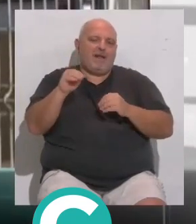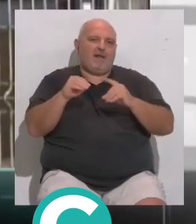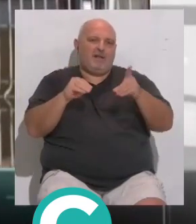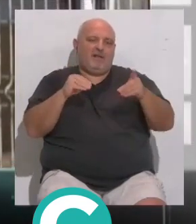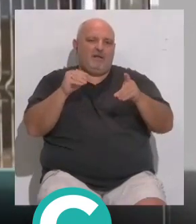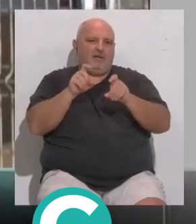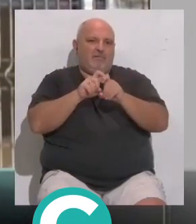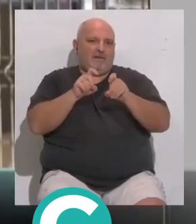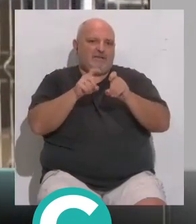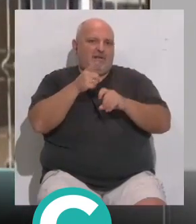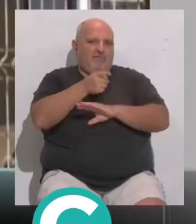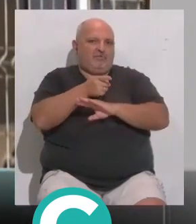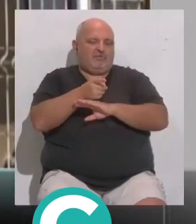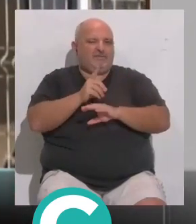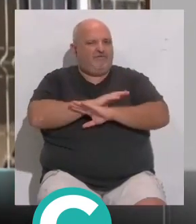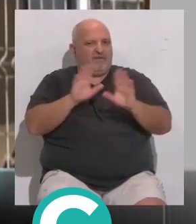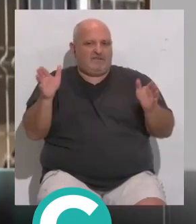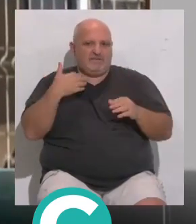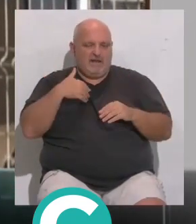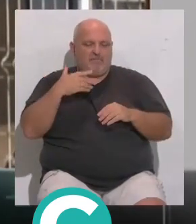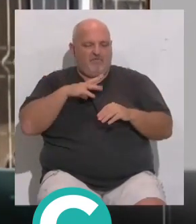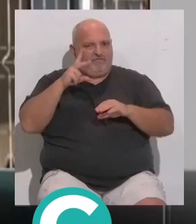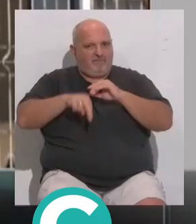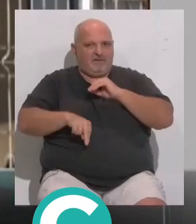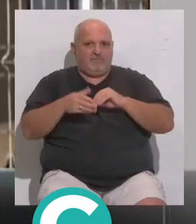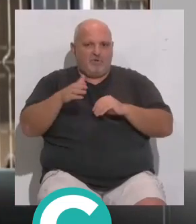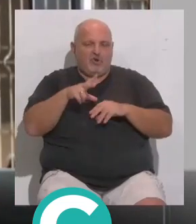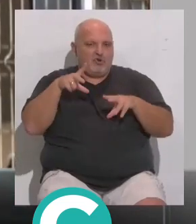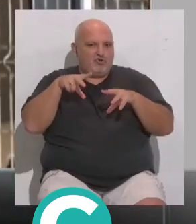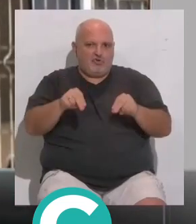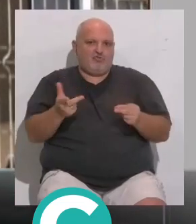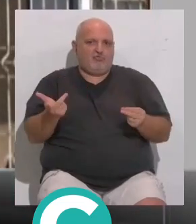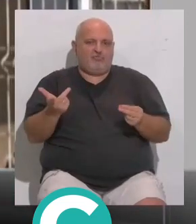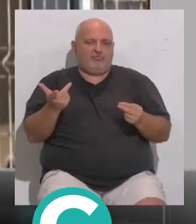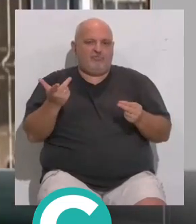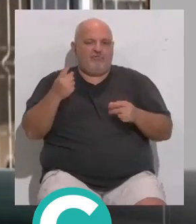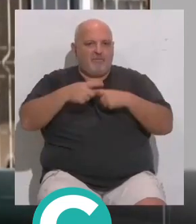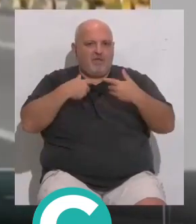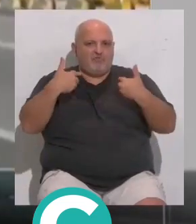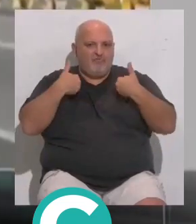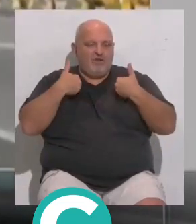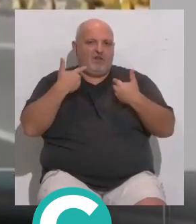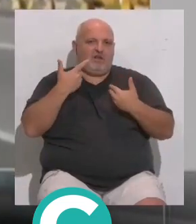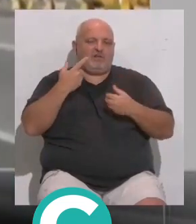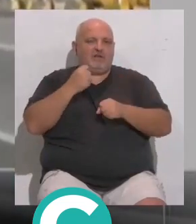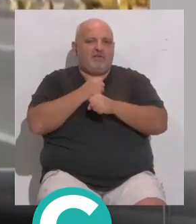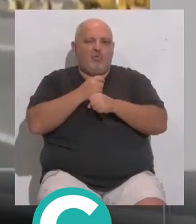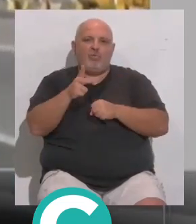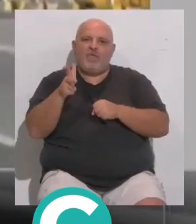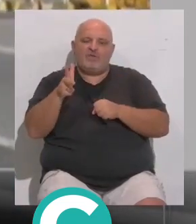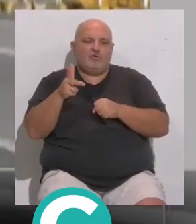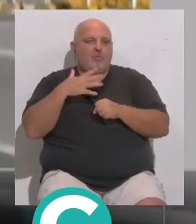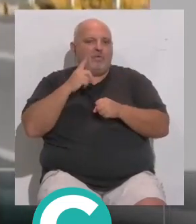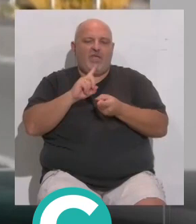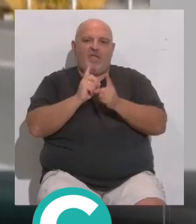parte de todos. Basta ya de perder la conciencia en cifras de muerte, porque el papel lo soporta todo, las familias no. El trabajo es un derecho que no se